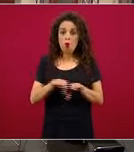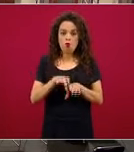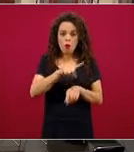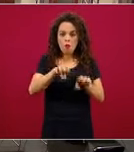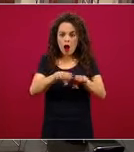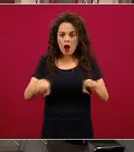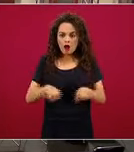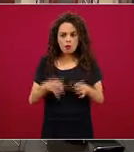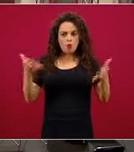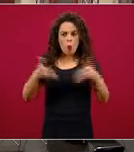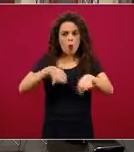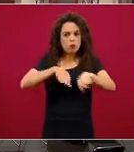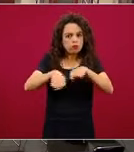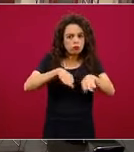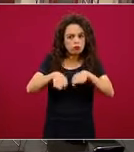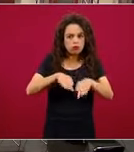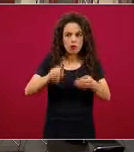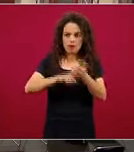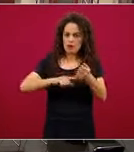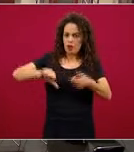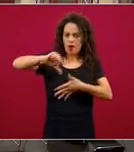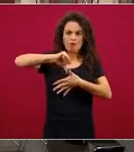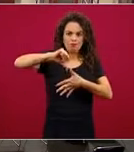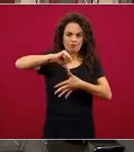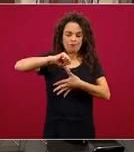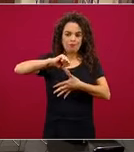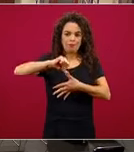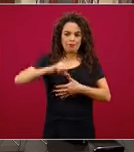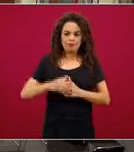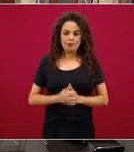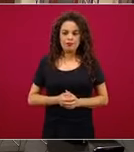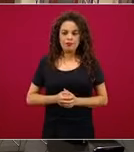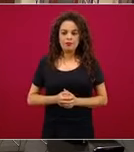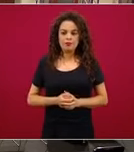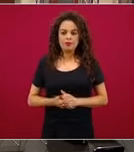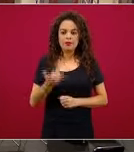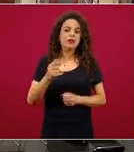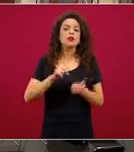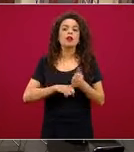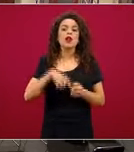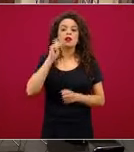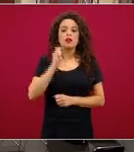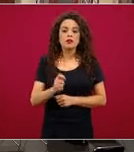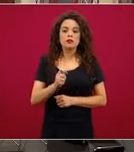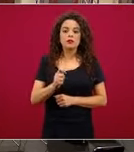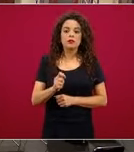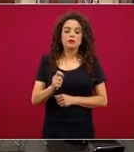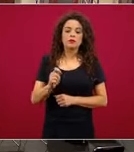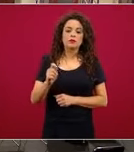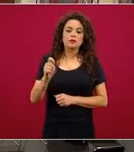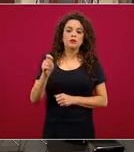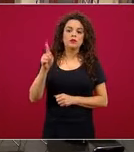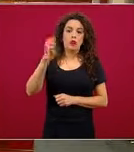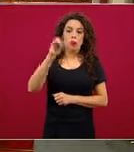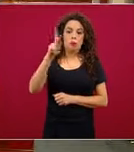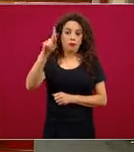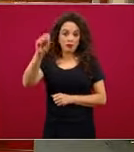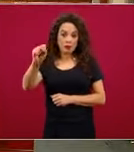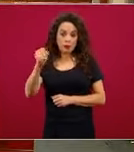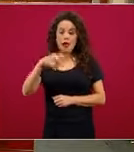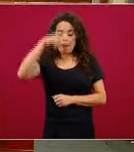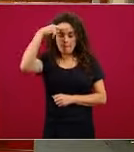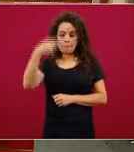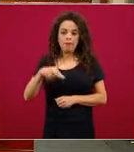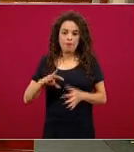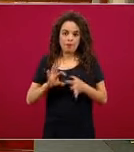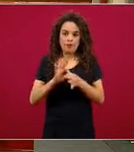en toda Latinoamérica, lógicamente en este caso el marco de la Organización Panamericana de la Salud, incluido México, y precisamente el